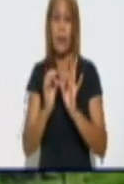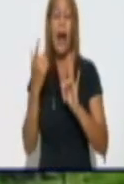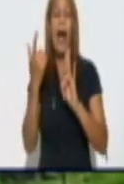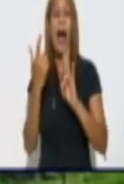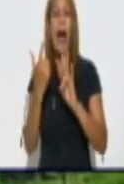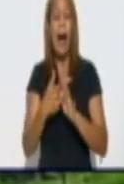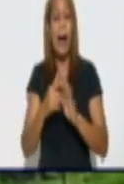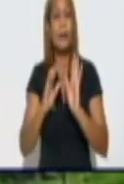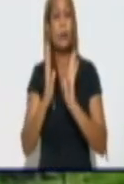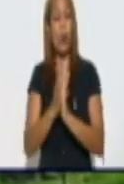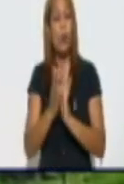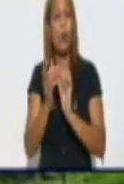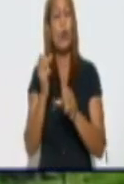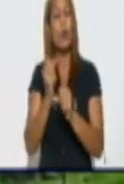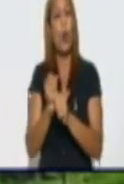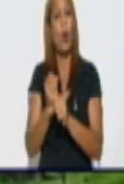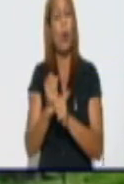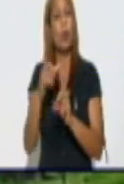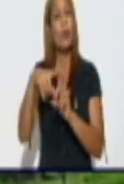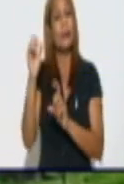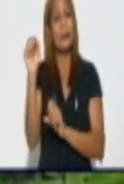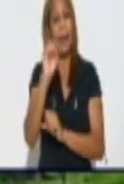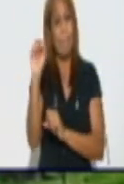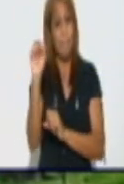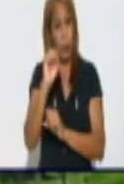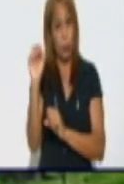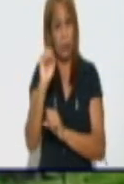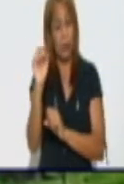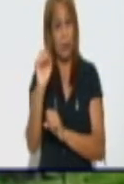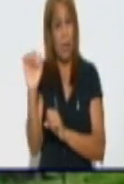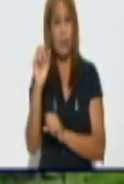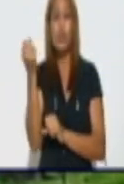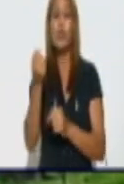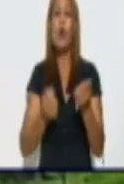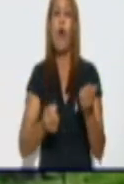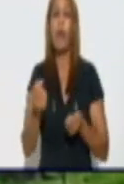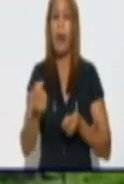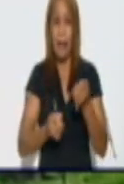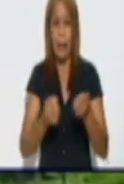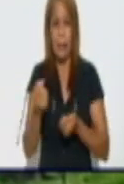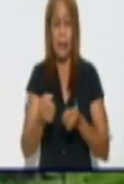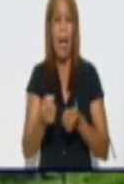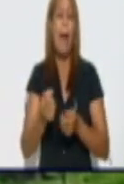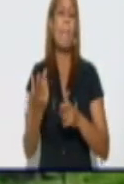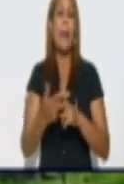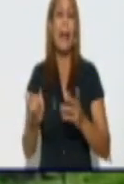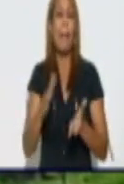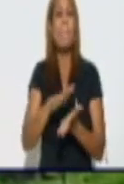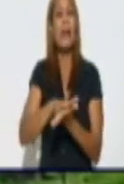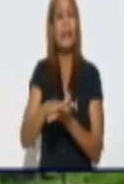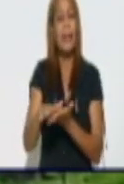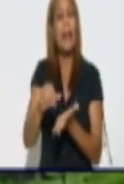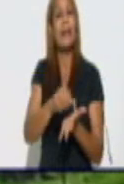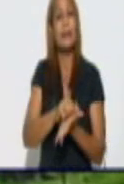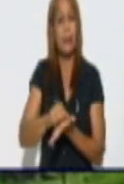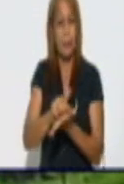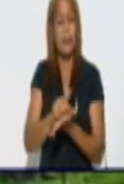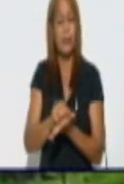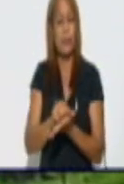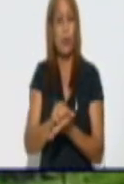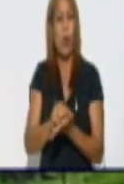andando, para que esos equipos sigan brindando servicio, como dije ahorita, a pesar de los pesares.